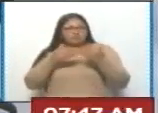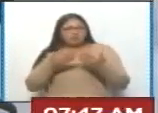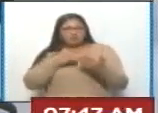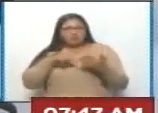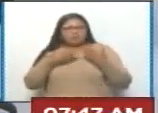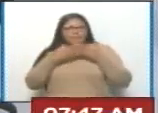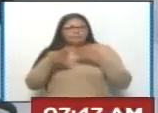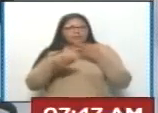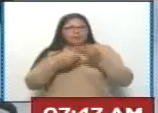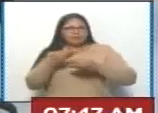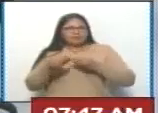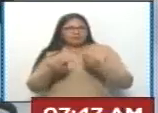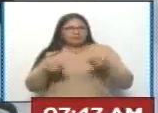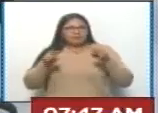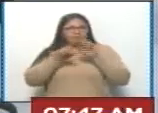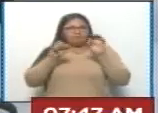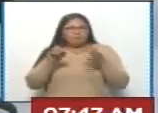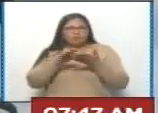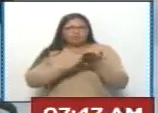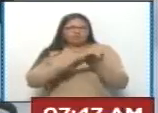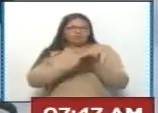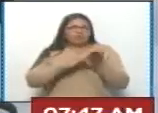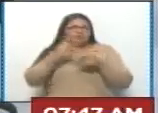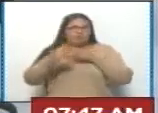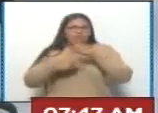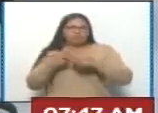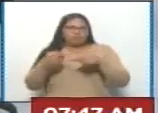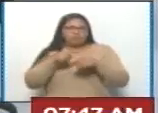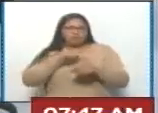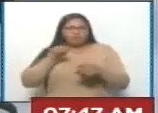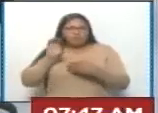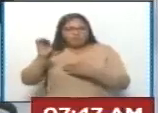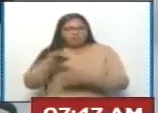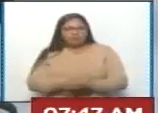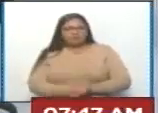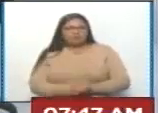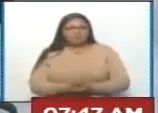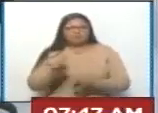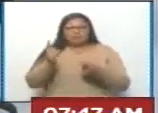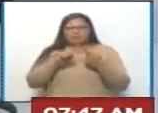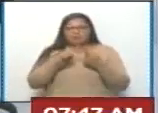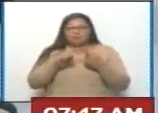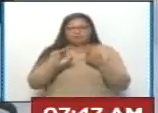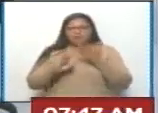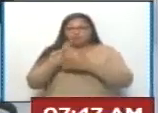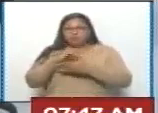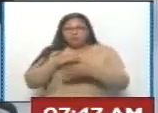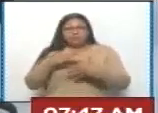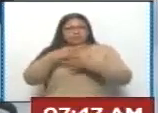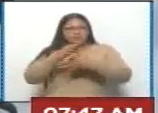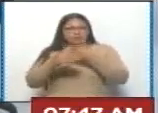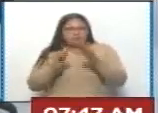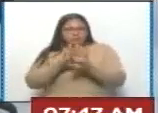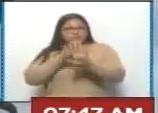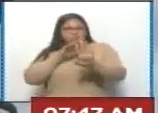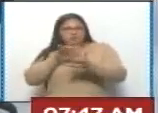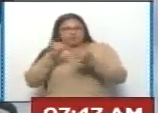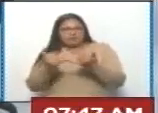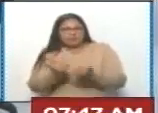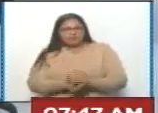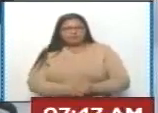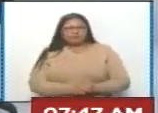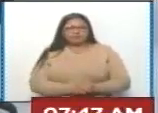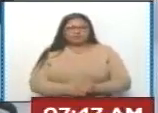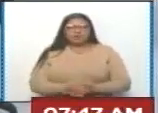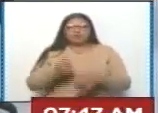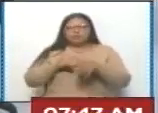permita recuperar productivamente el país, en primer lugar en función de los intereses de las grandes mayorías,